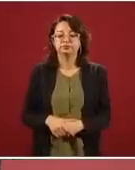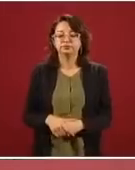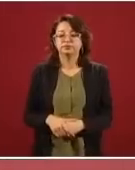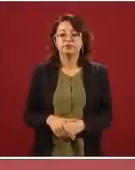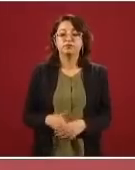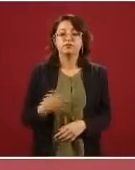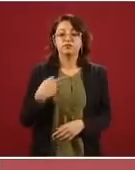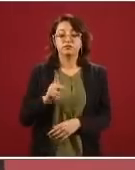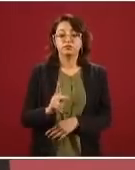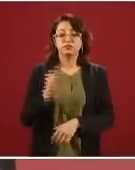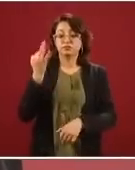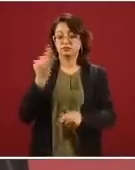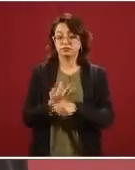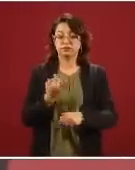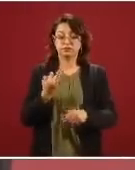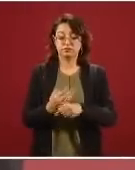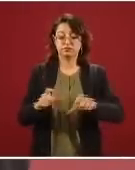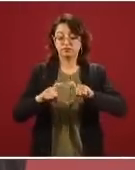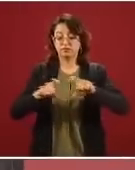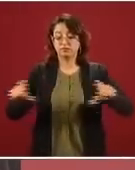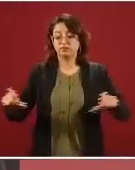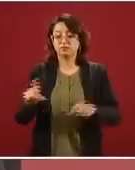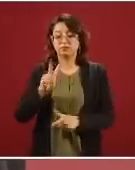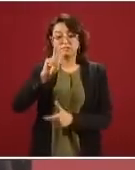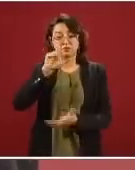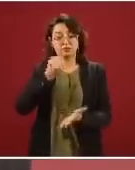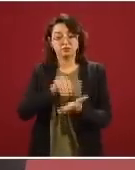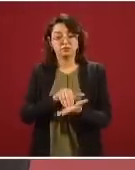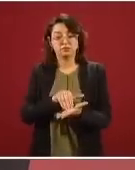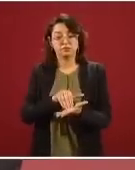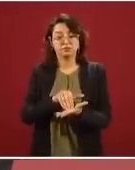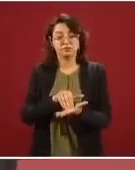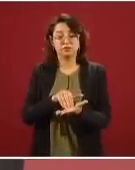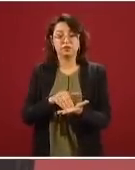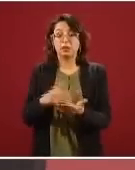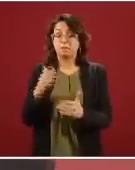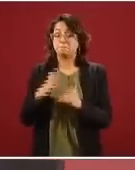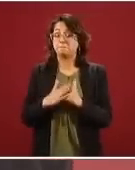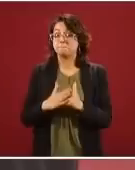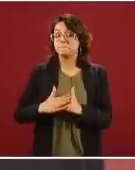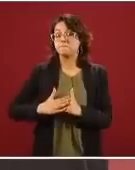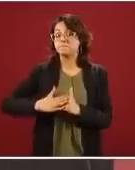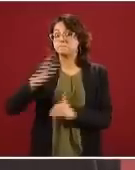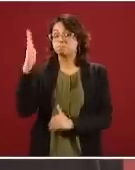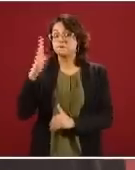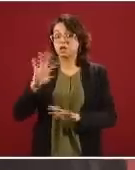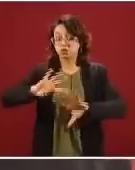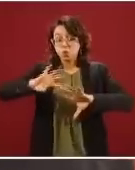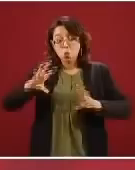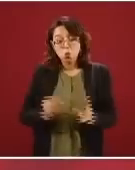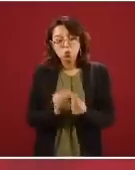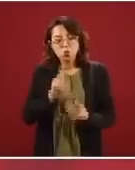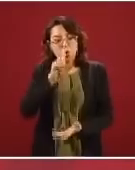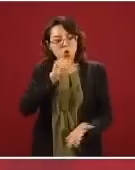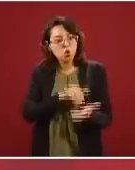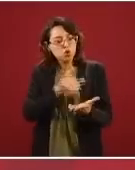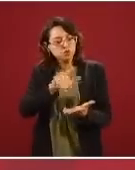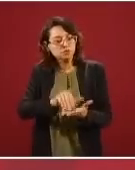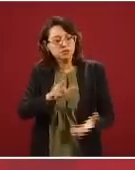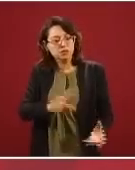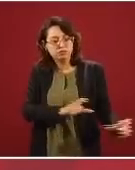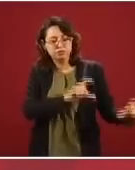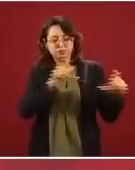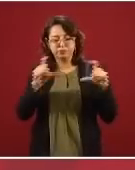2,000 es la aportación mayor, es el acto